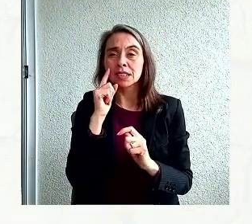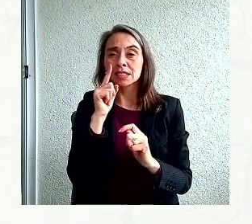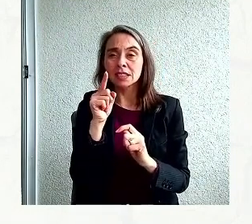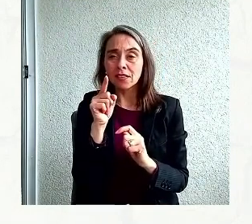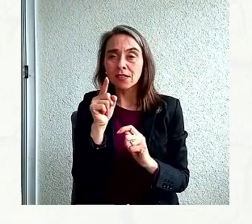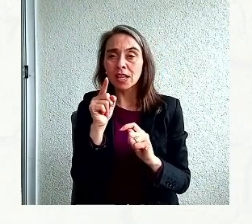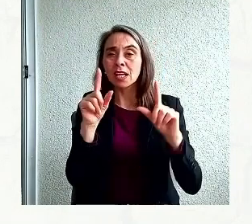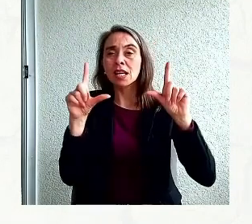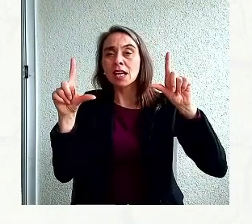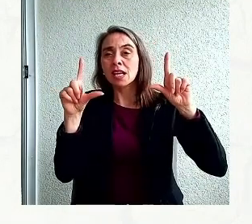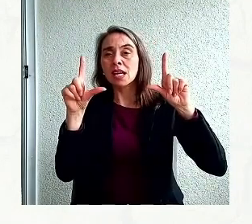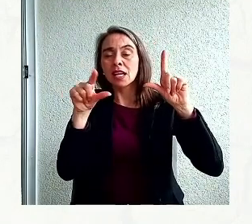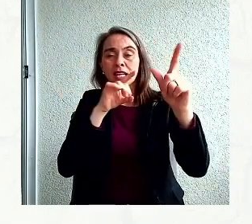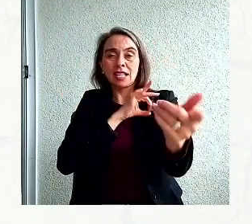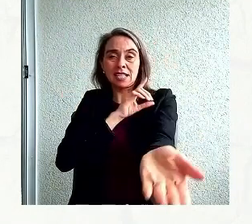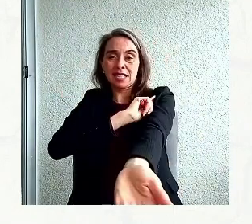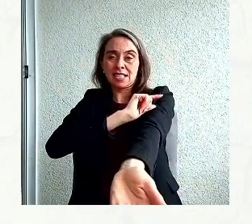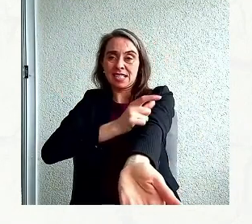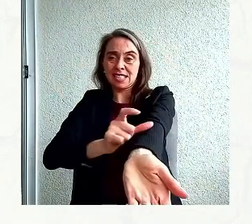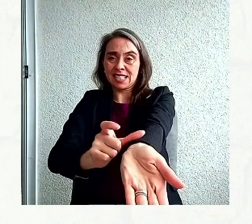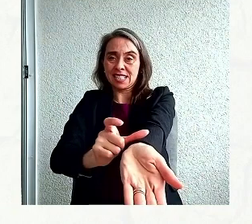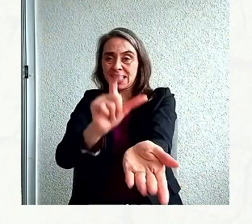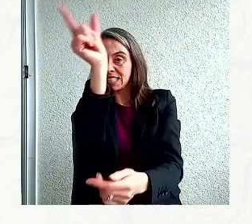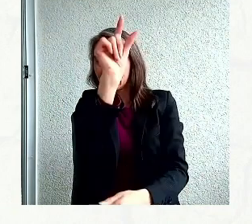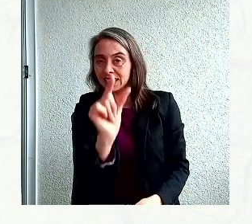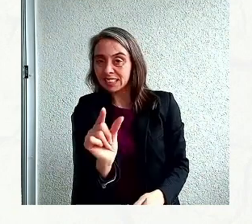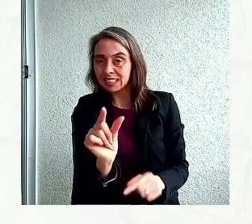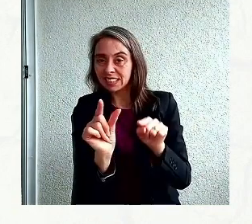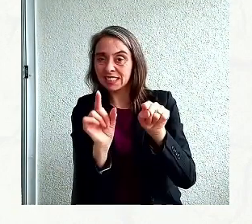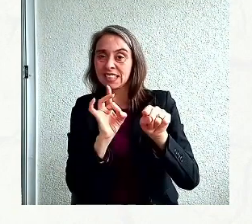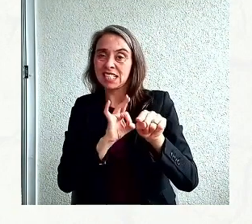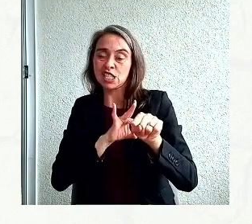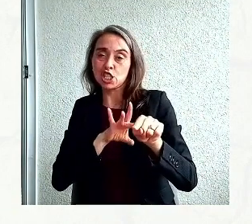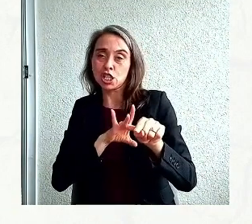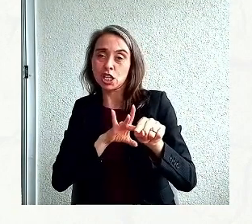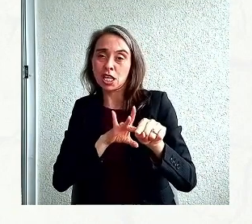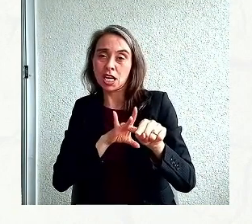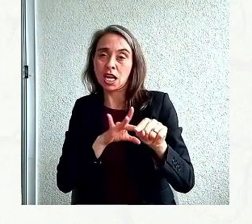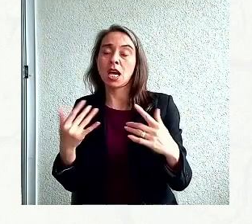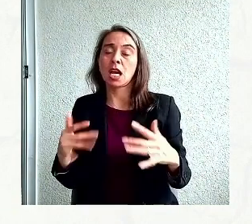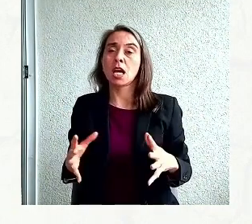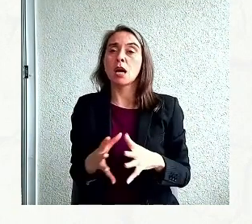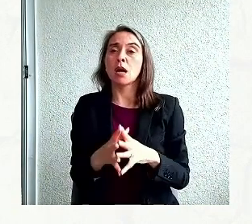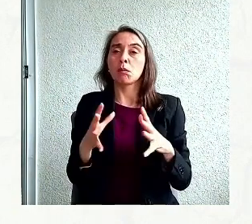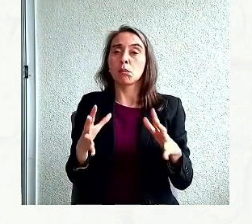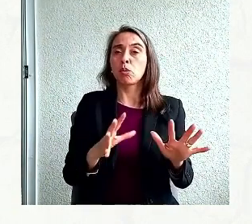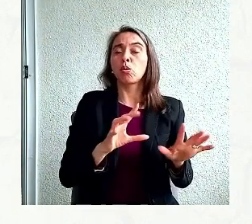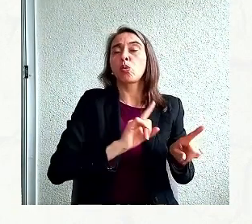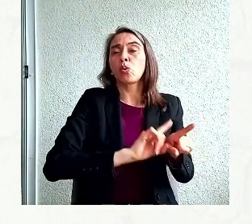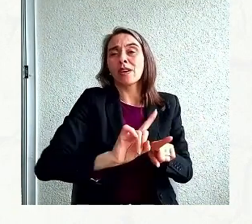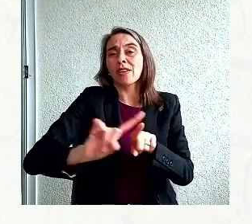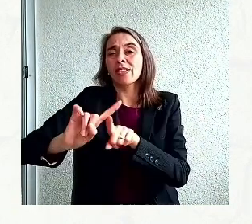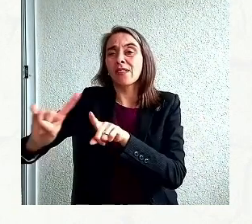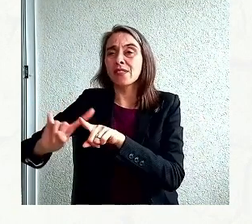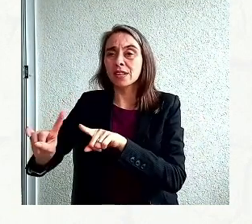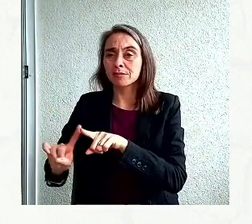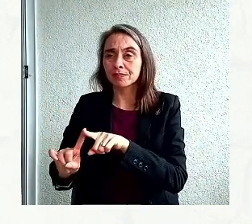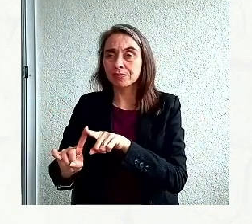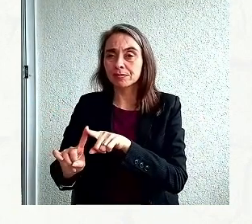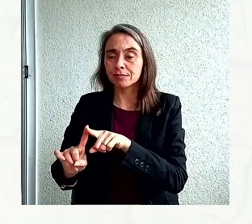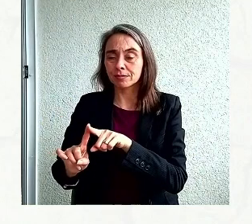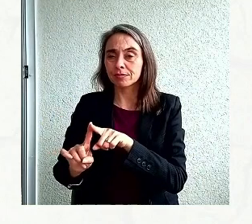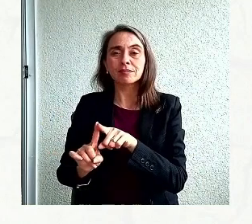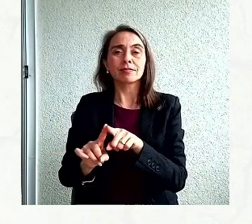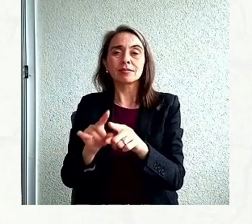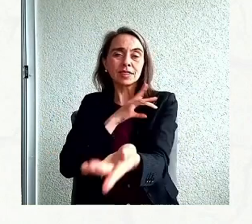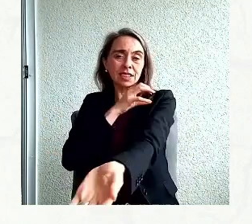una tremenda diversidad de ambientes distintos a lo largo de Chile.